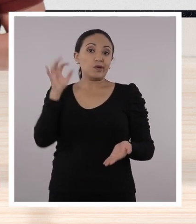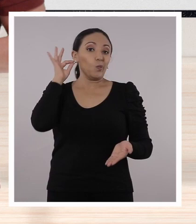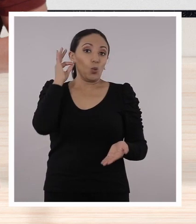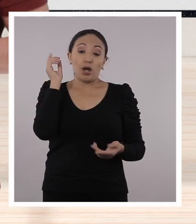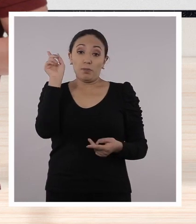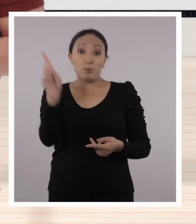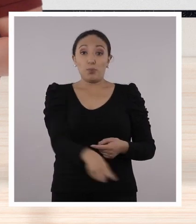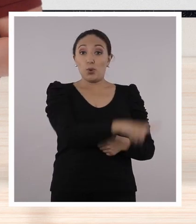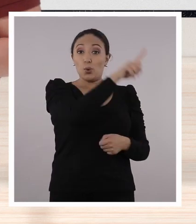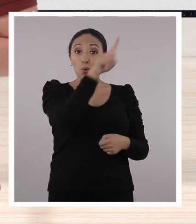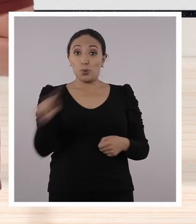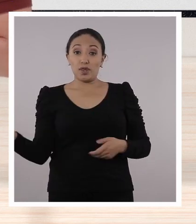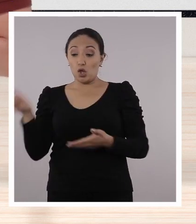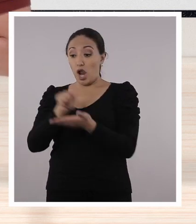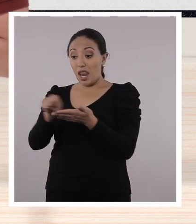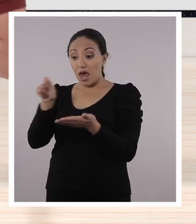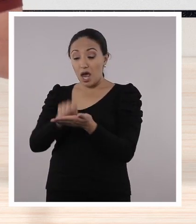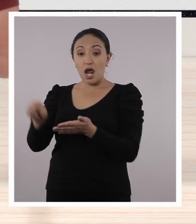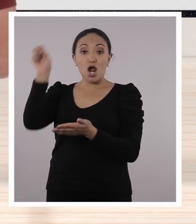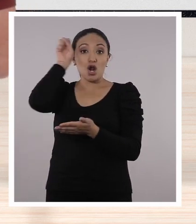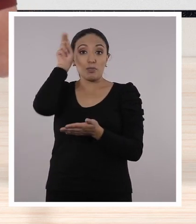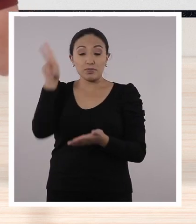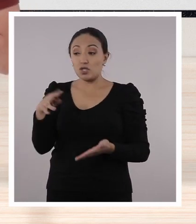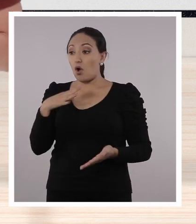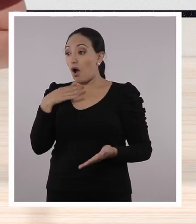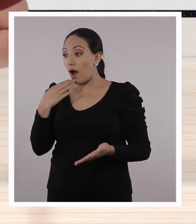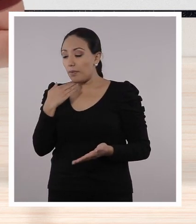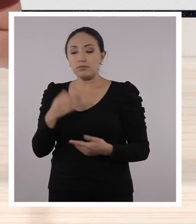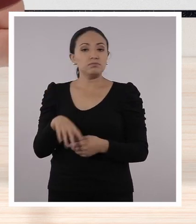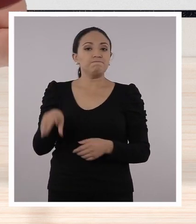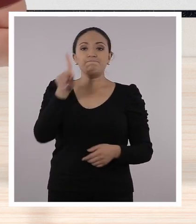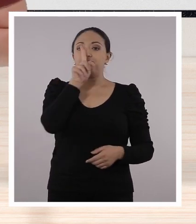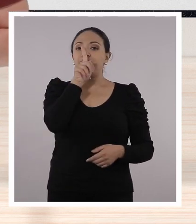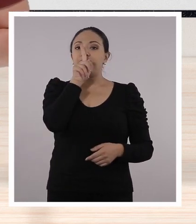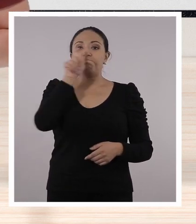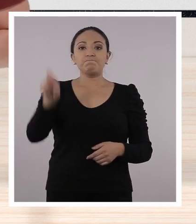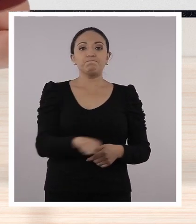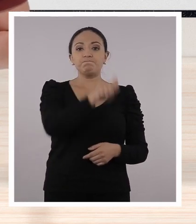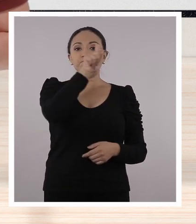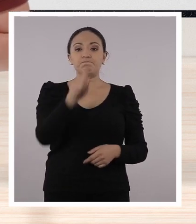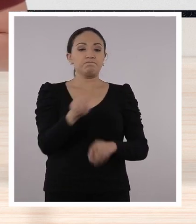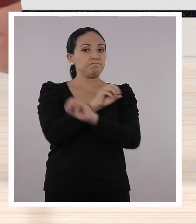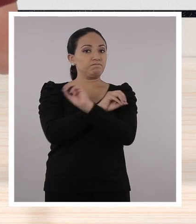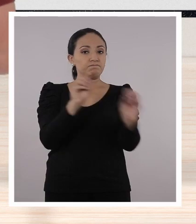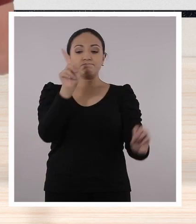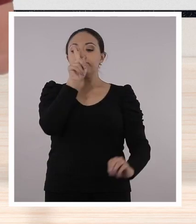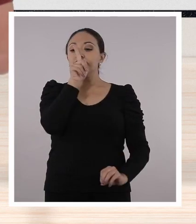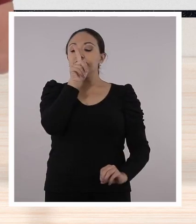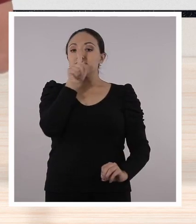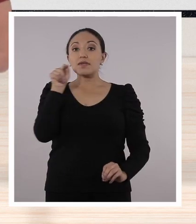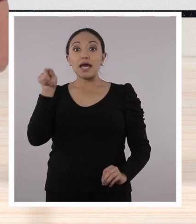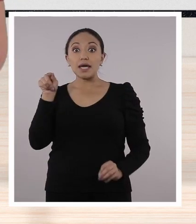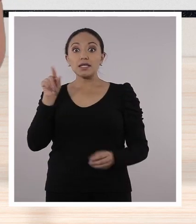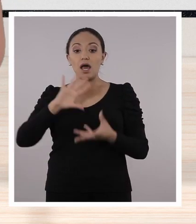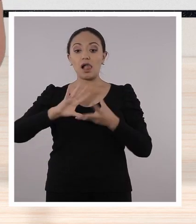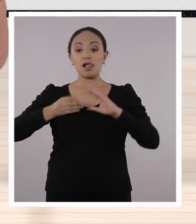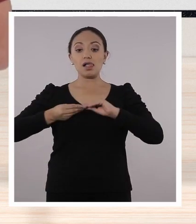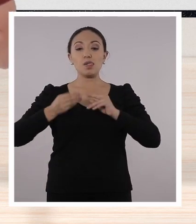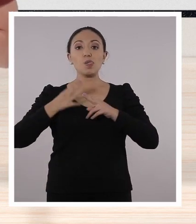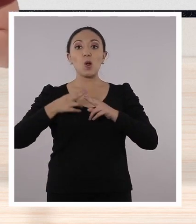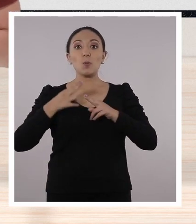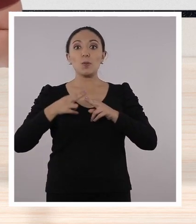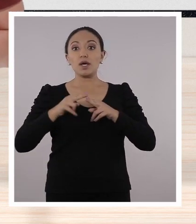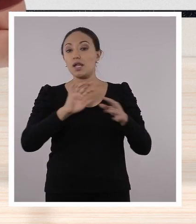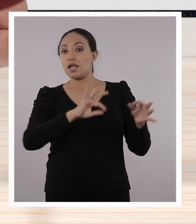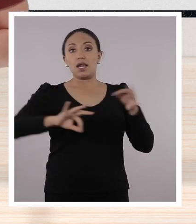época una mujer no le tenían permitido ni opinar ni decir nada sobre la política, ni economía, ni nada, ella